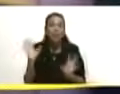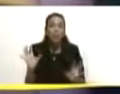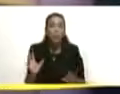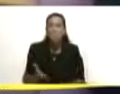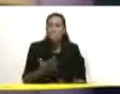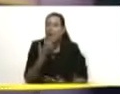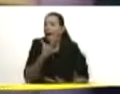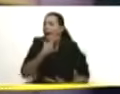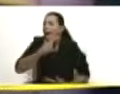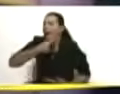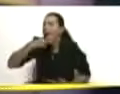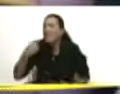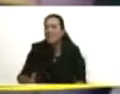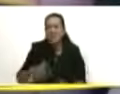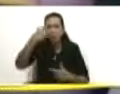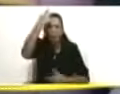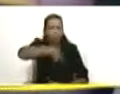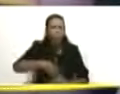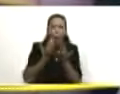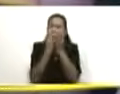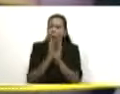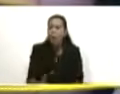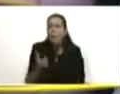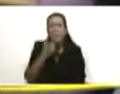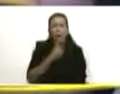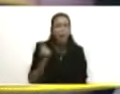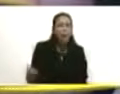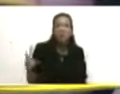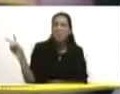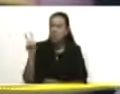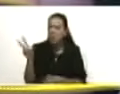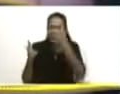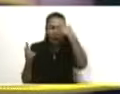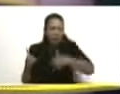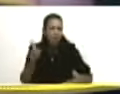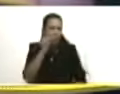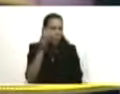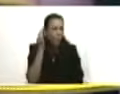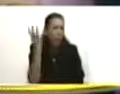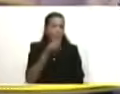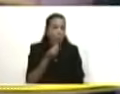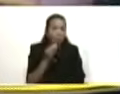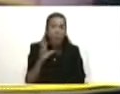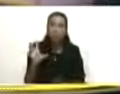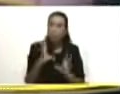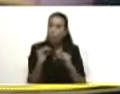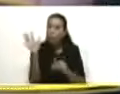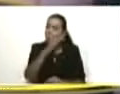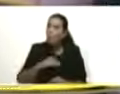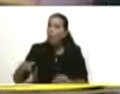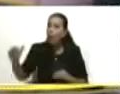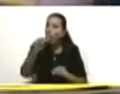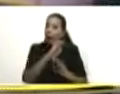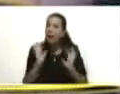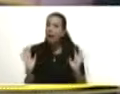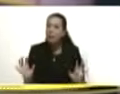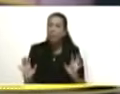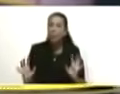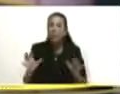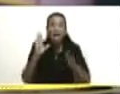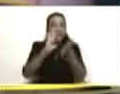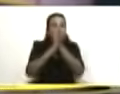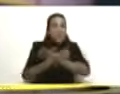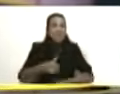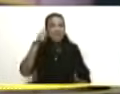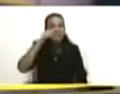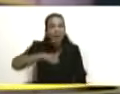más fiestero que lo que nosotros decimos el venezolano y la venezolana. No, todos aquí estamos nada más esperando el fin de semana